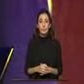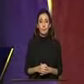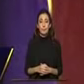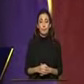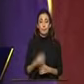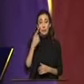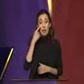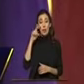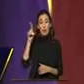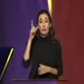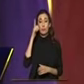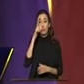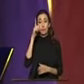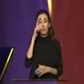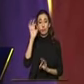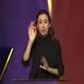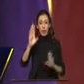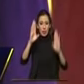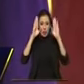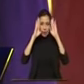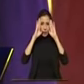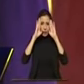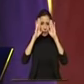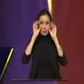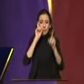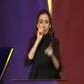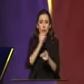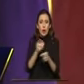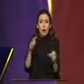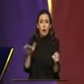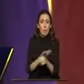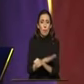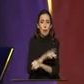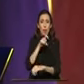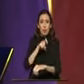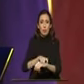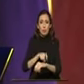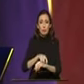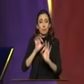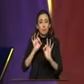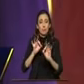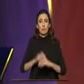Y ella lo lidera con dedicación absoluta.